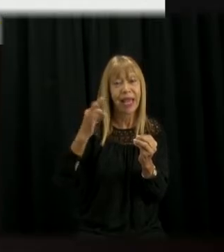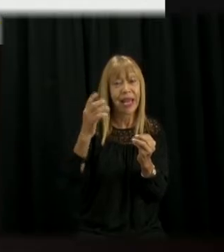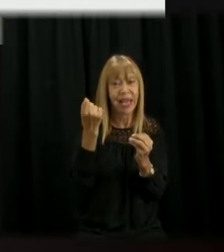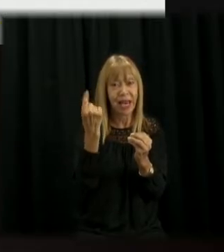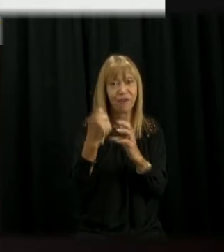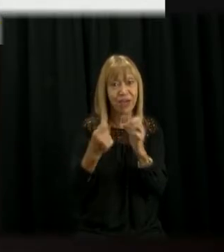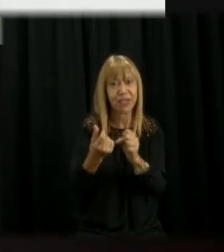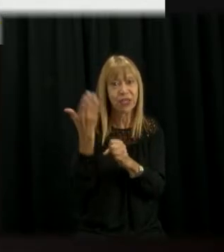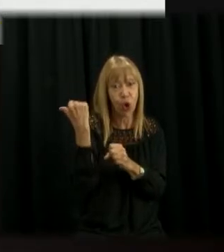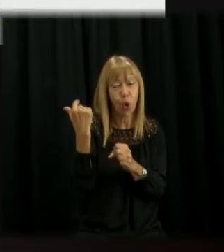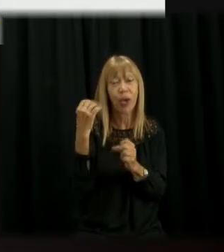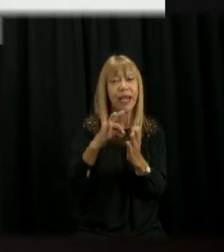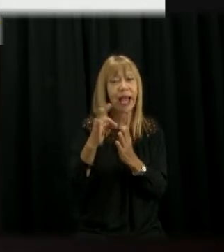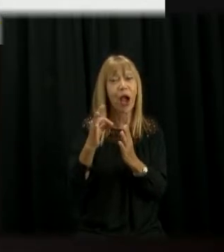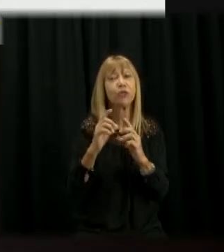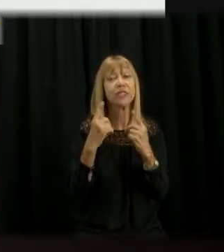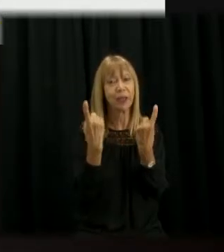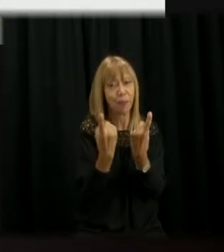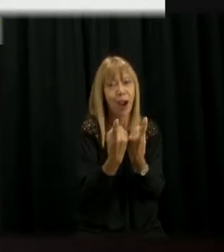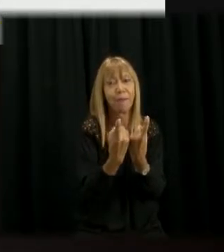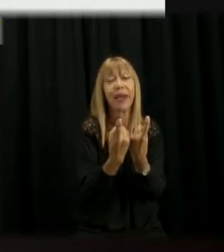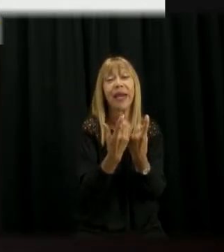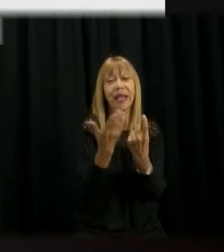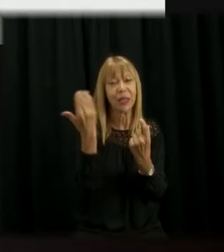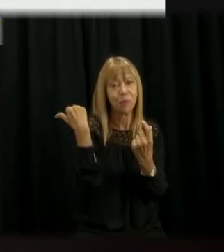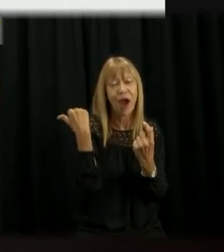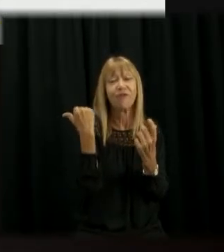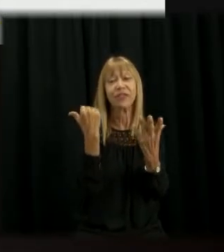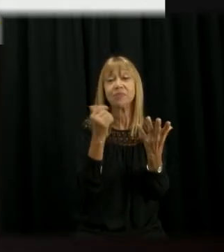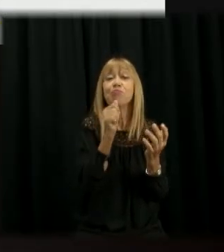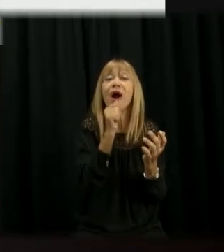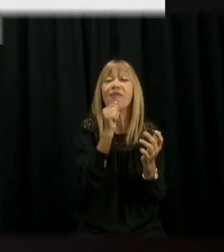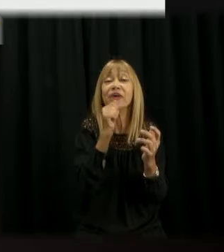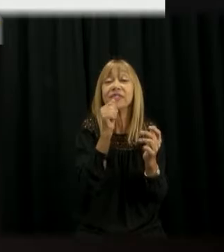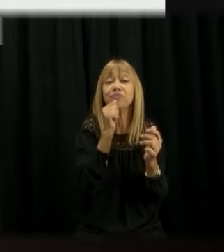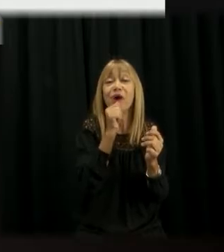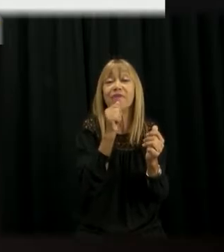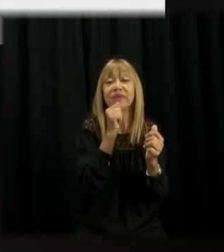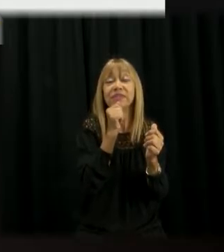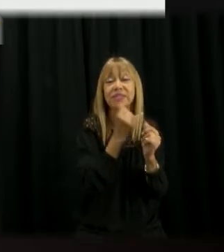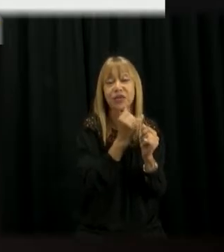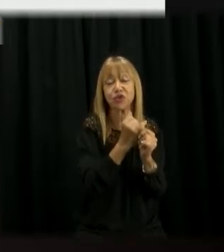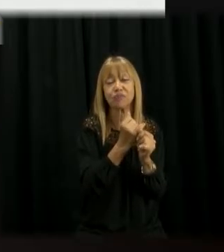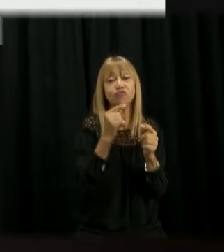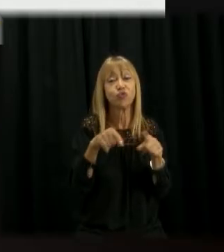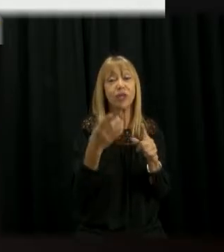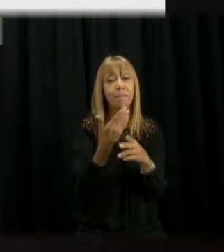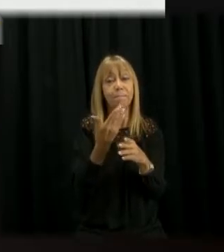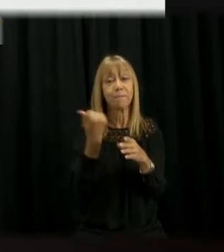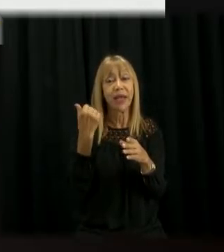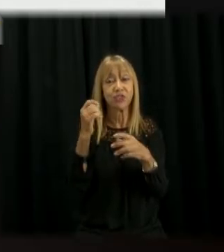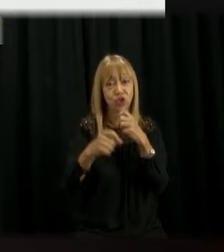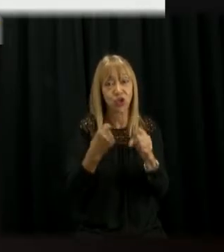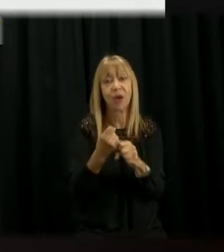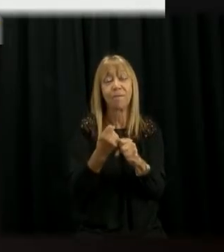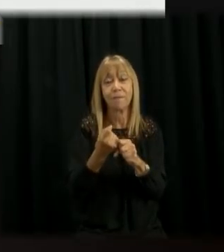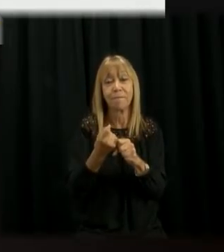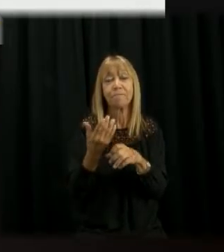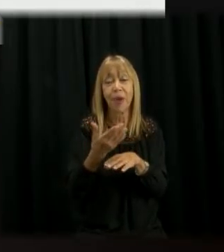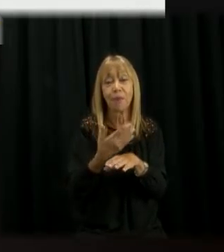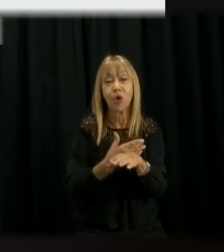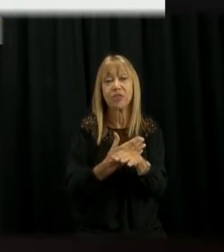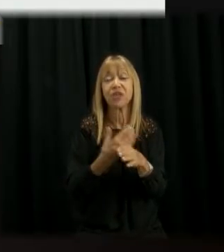hace 11 años en un departamento de contabilidad en el sector privado. Durante el último año, sea